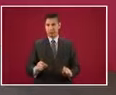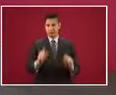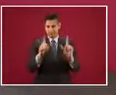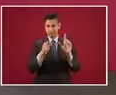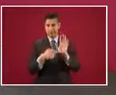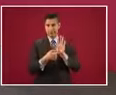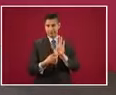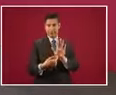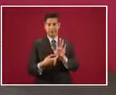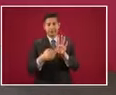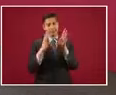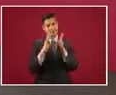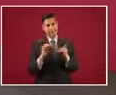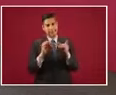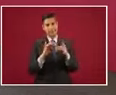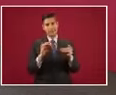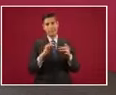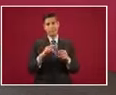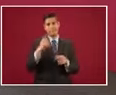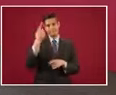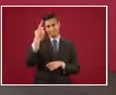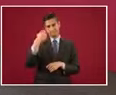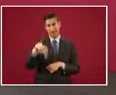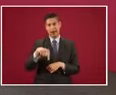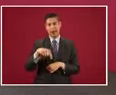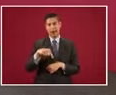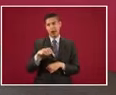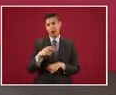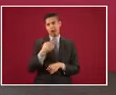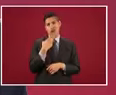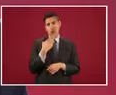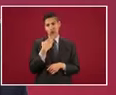al servicio del gobierno en operación.